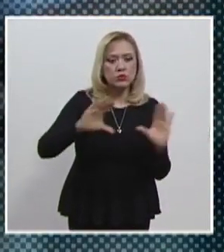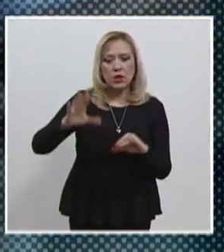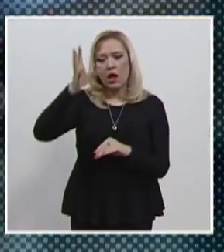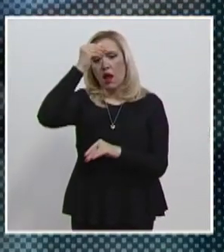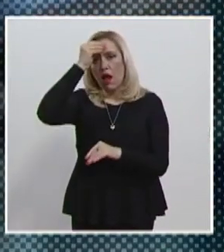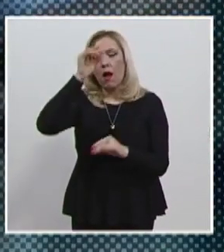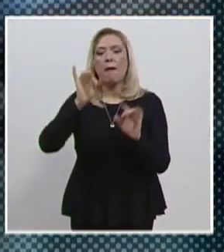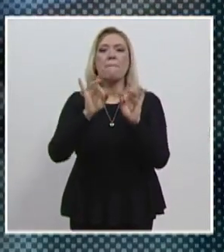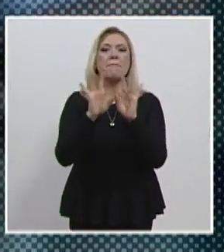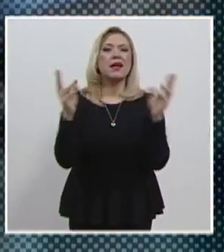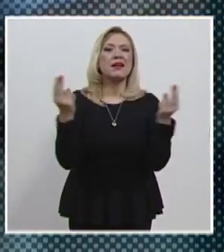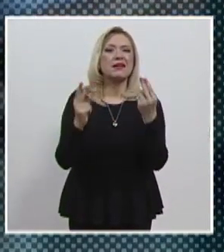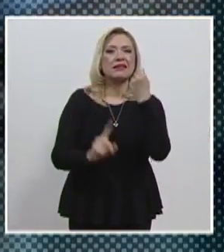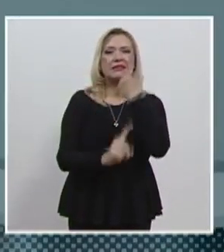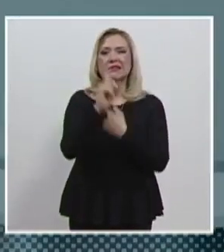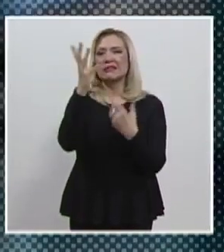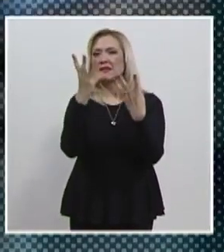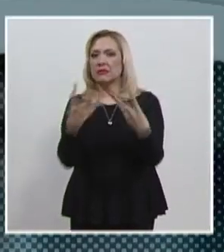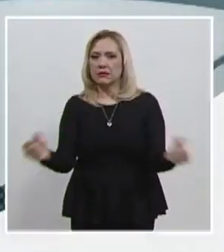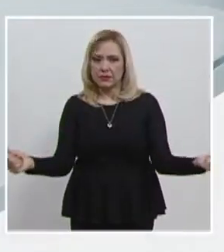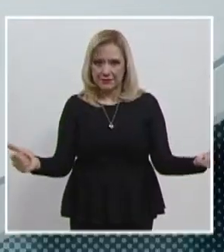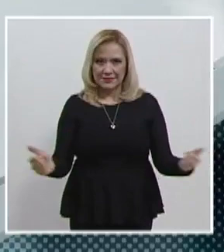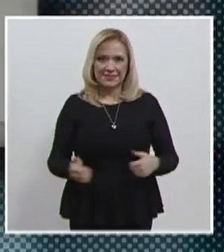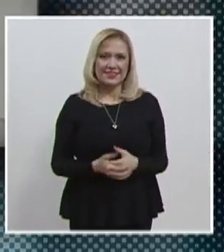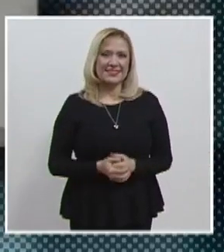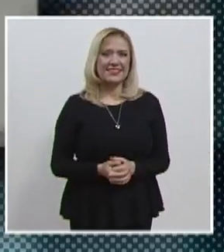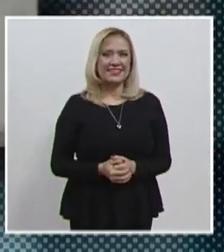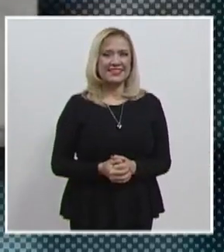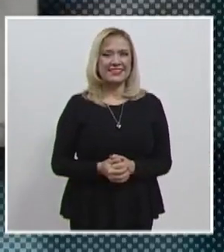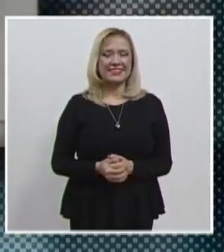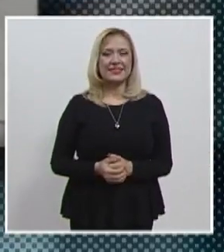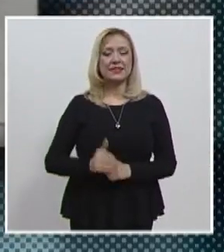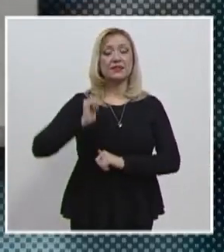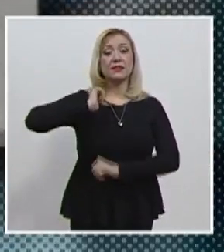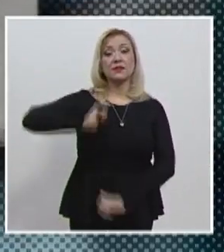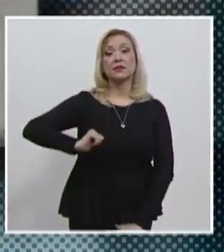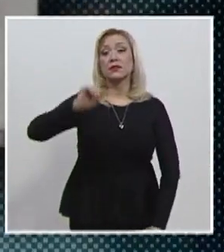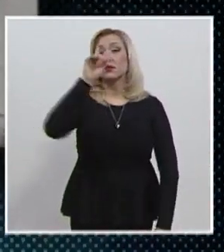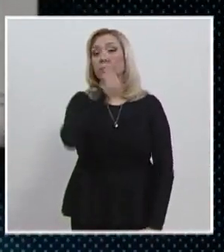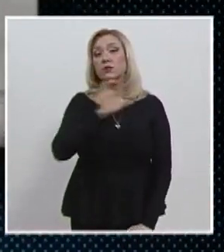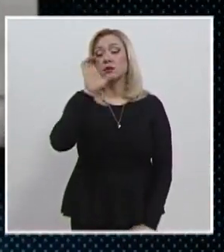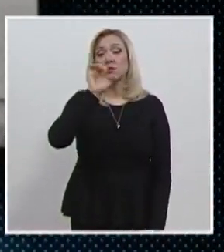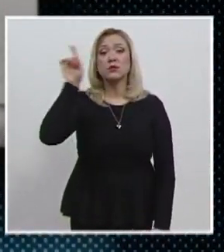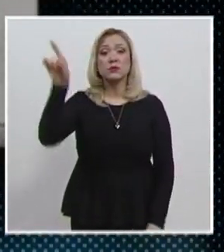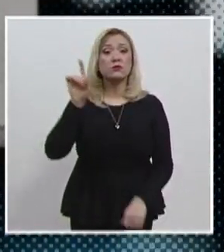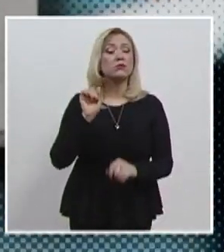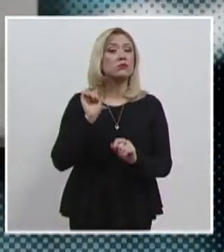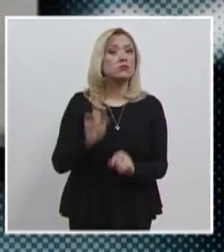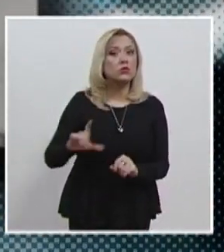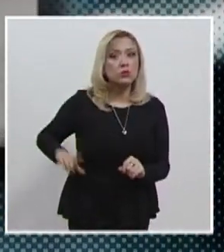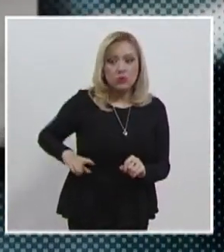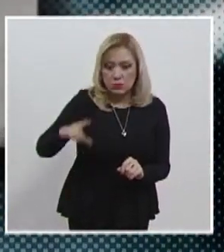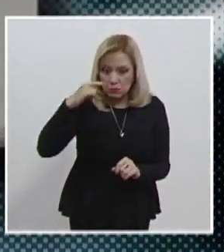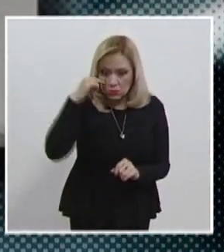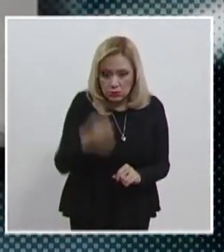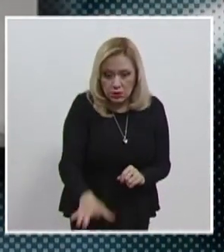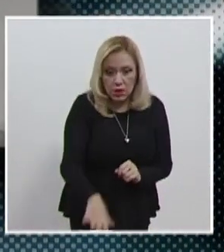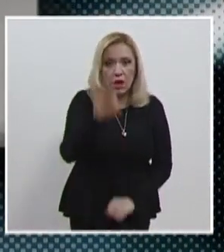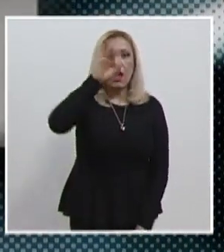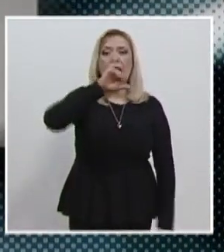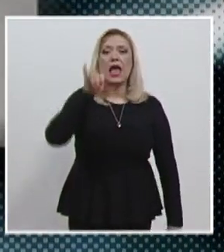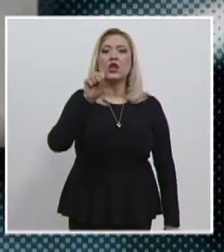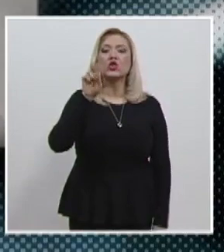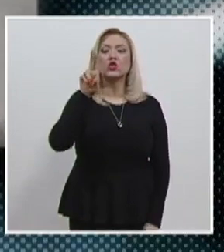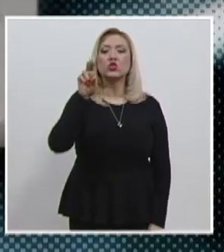alternativos de solución de controversias autoridades de Aguascalientes hallaron sin vida a Jesús ociel baena